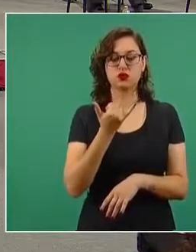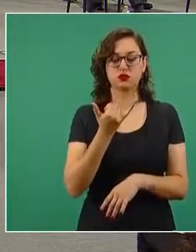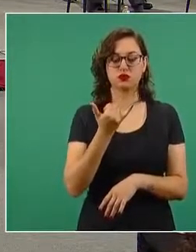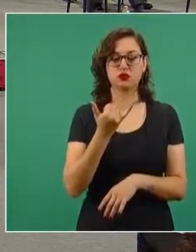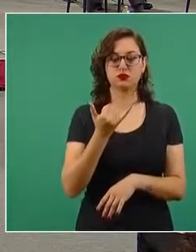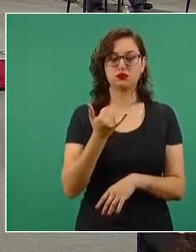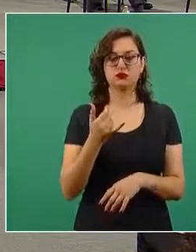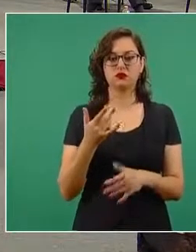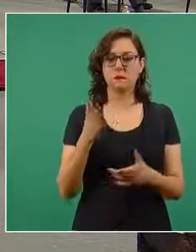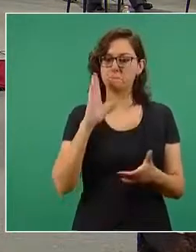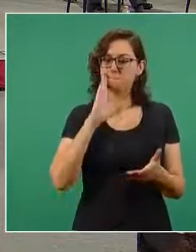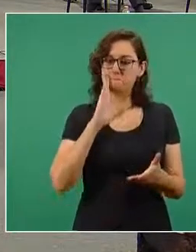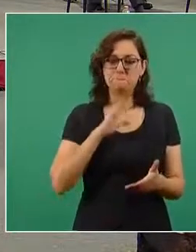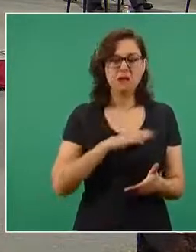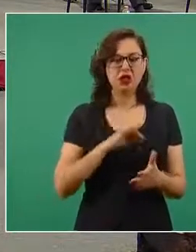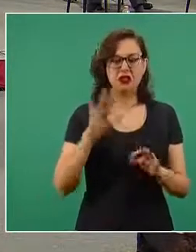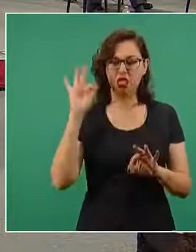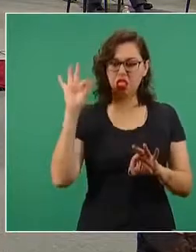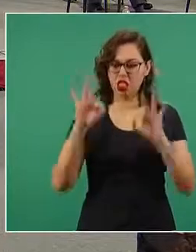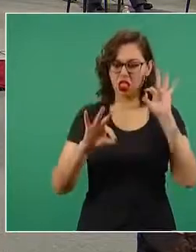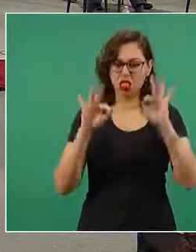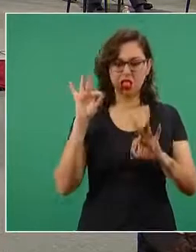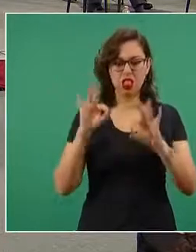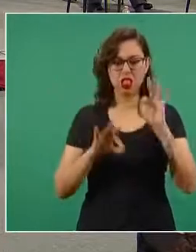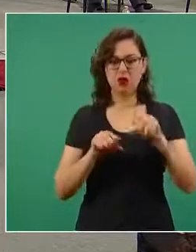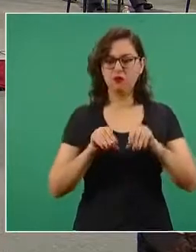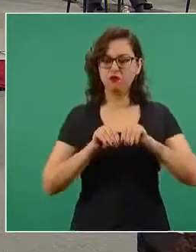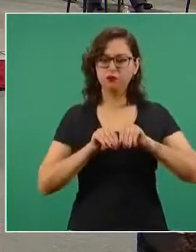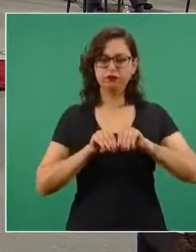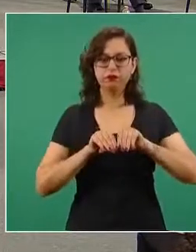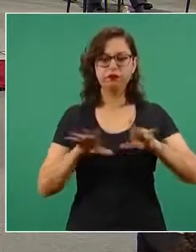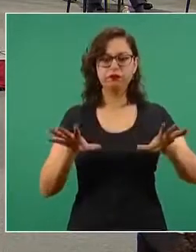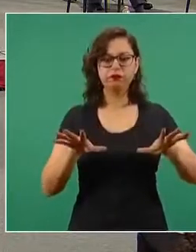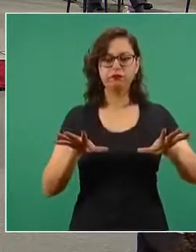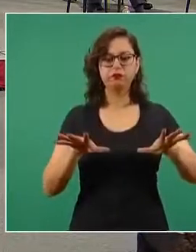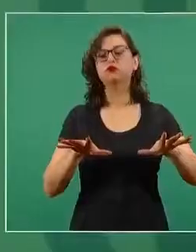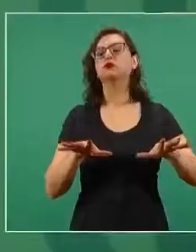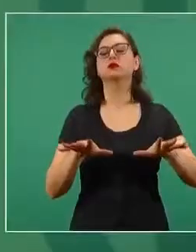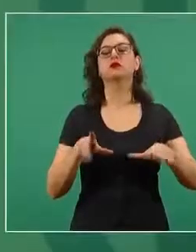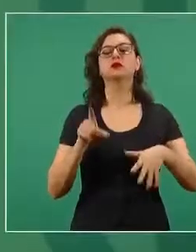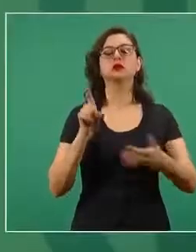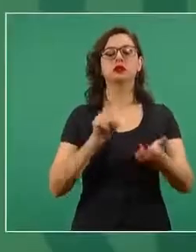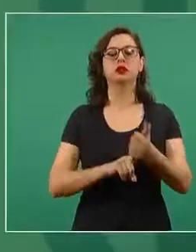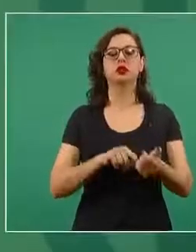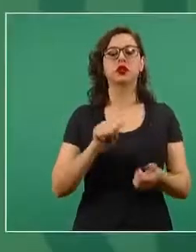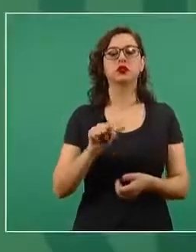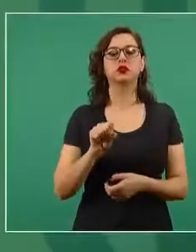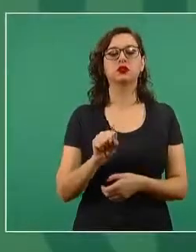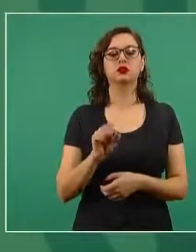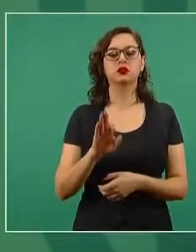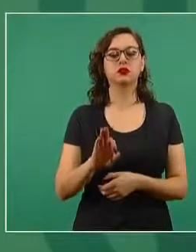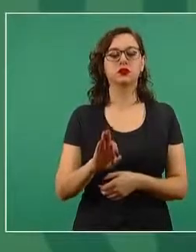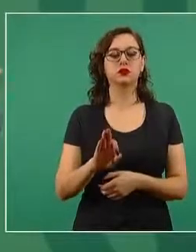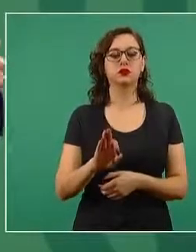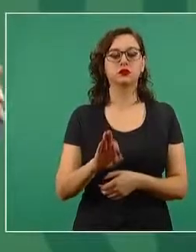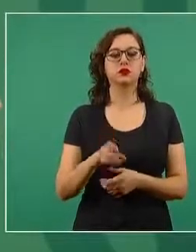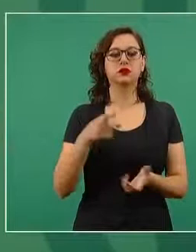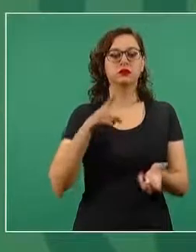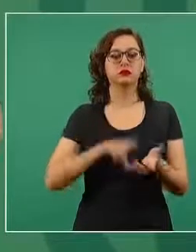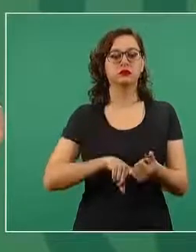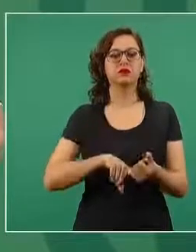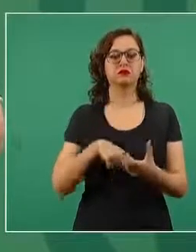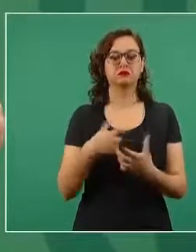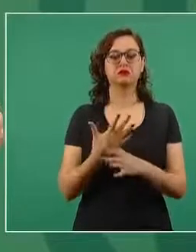sesgado del la Auditoría Superior de la Federación hablaba de